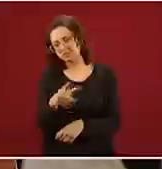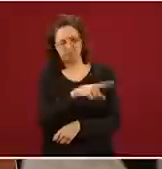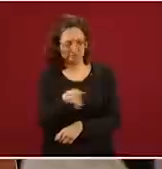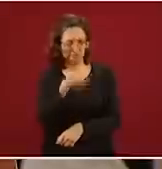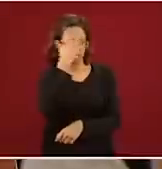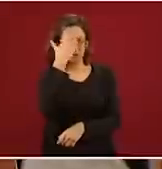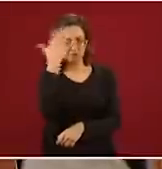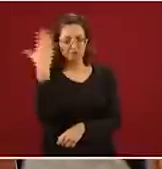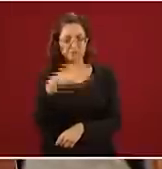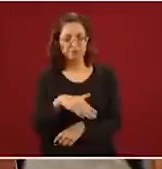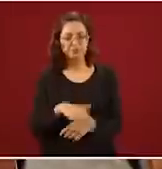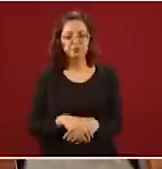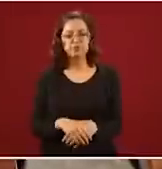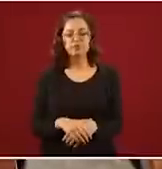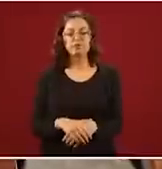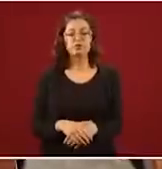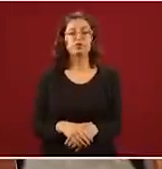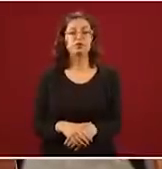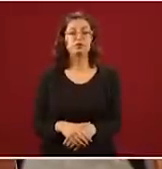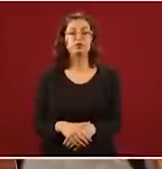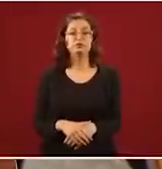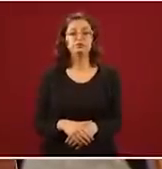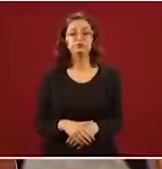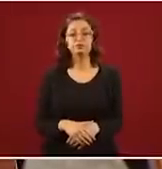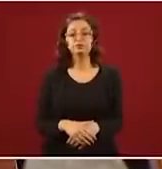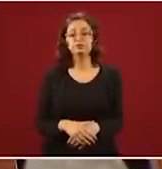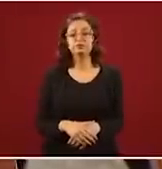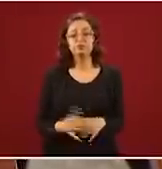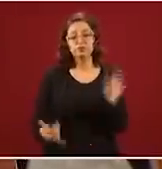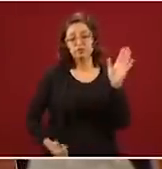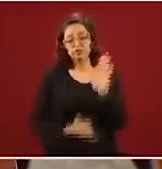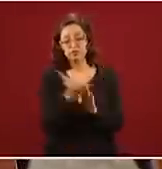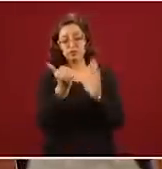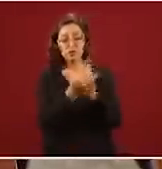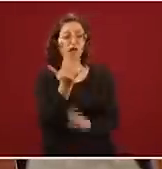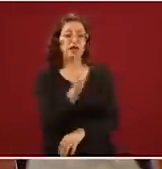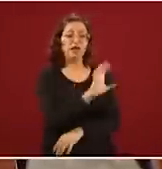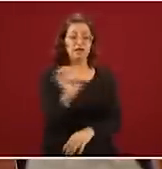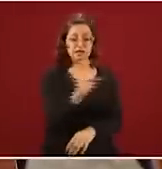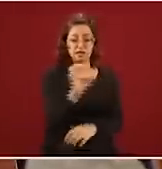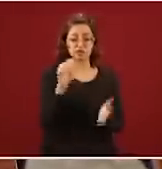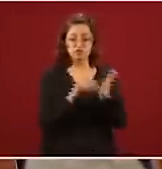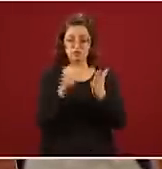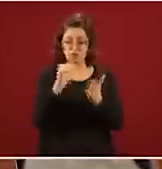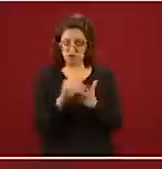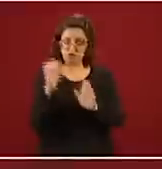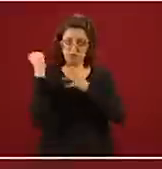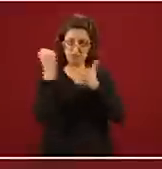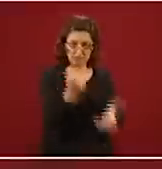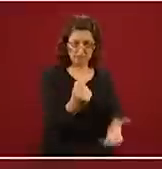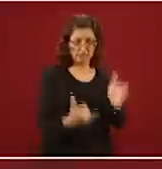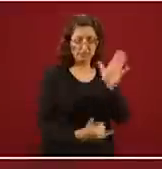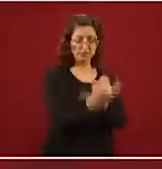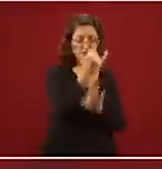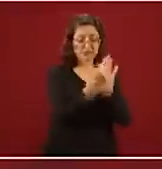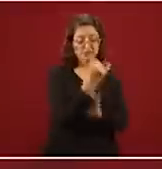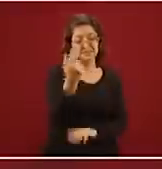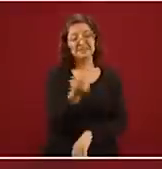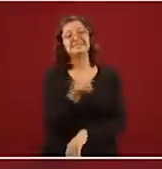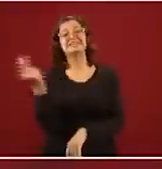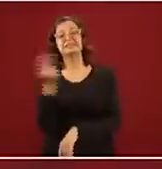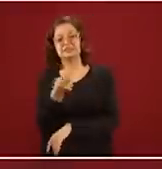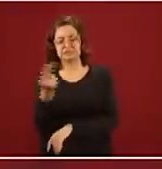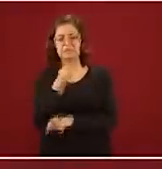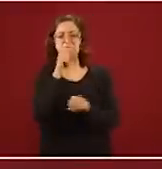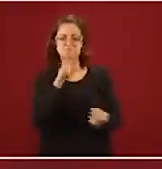si significa la obra 500 millones, se requieren otros 500 para